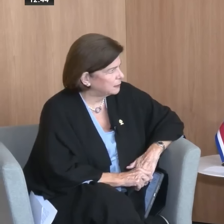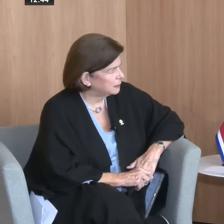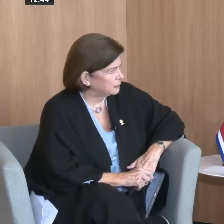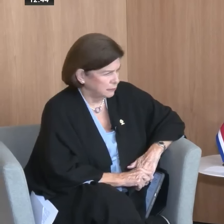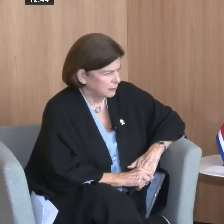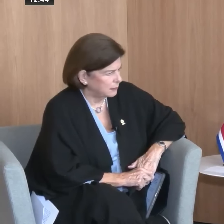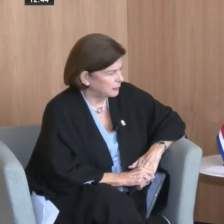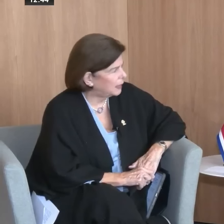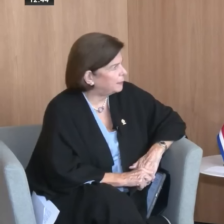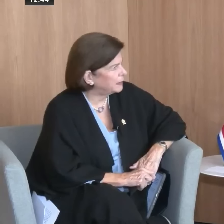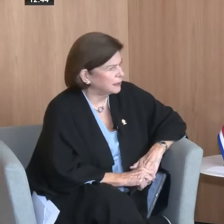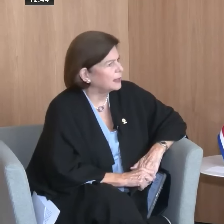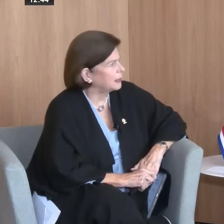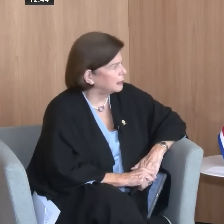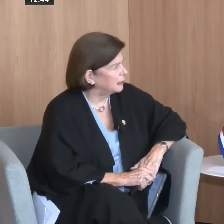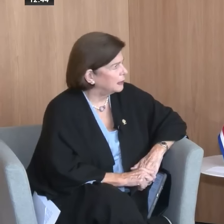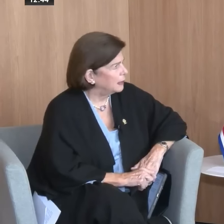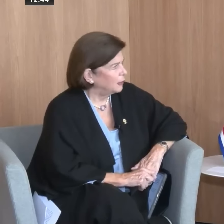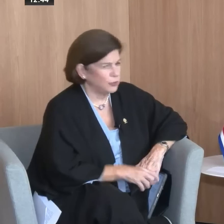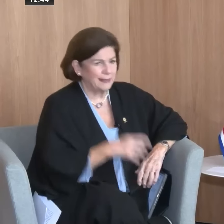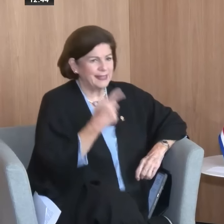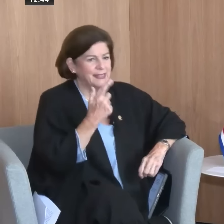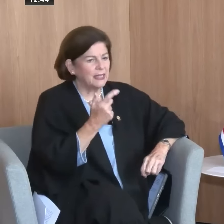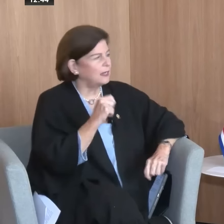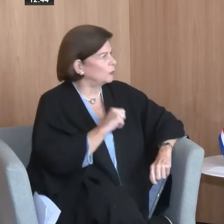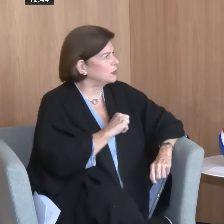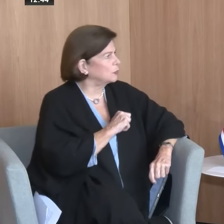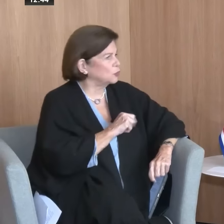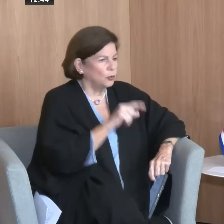proferidos del presidente Chávez. ¿Jamás? ¿En qué? O sea,